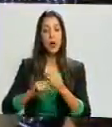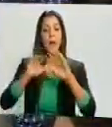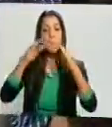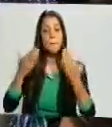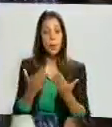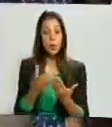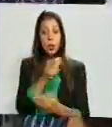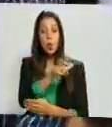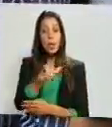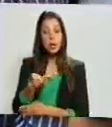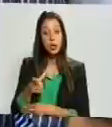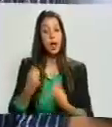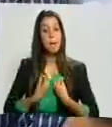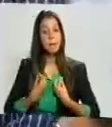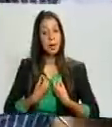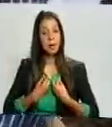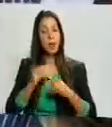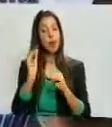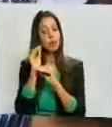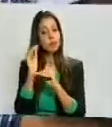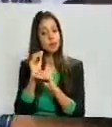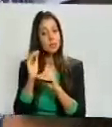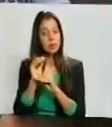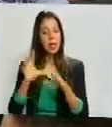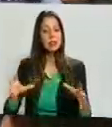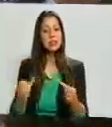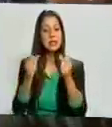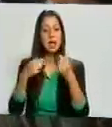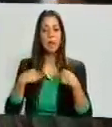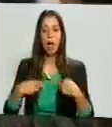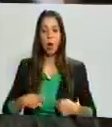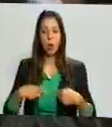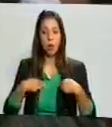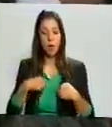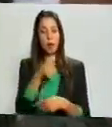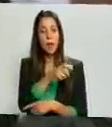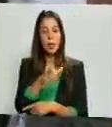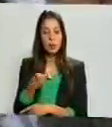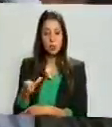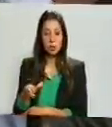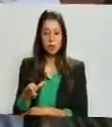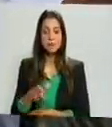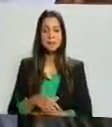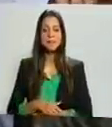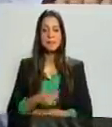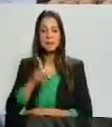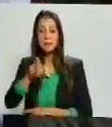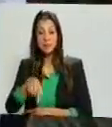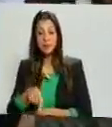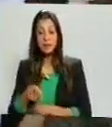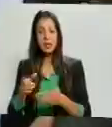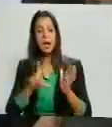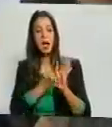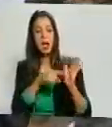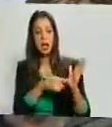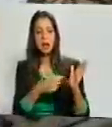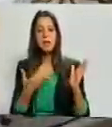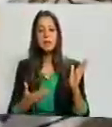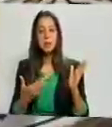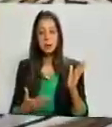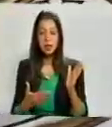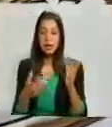el planeta y la salvación de la especie humana. A su vez, manifestó que esta ley también impulsará